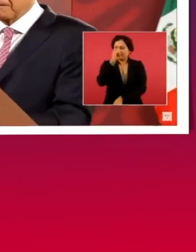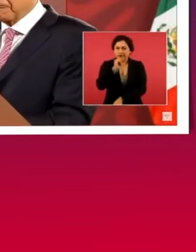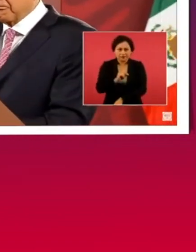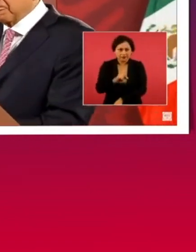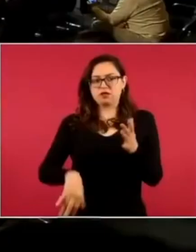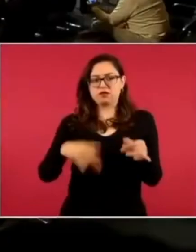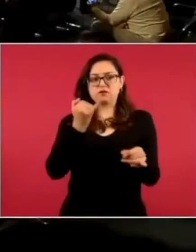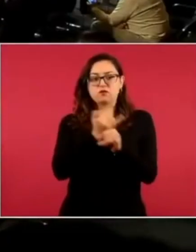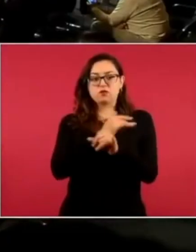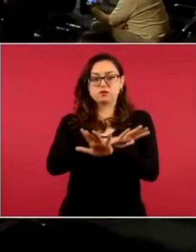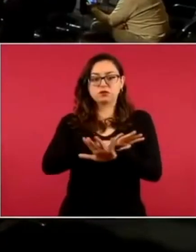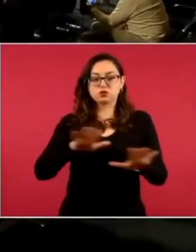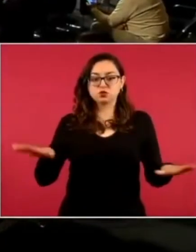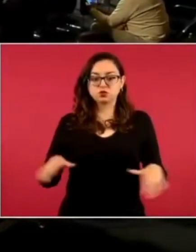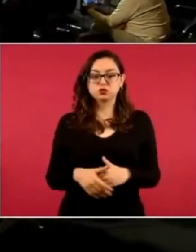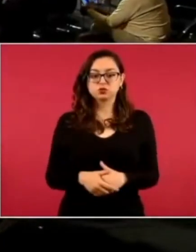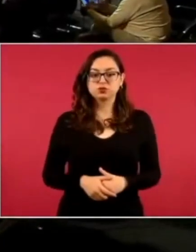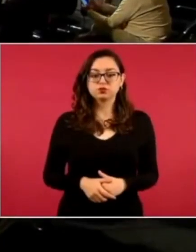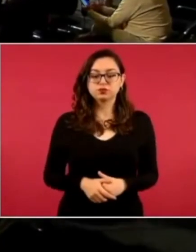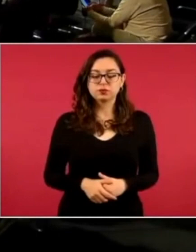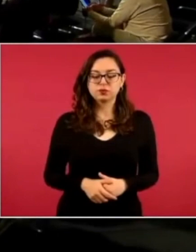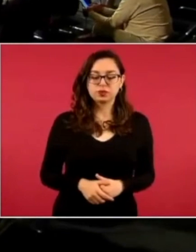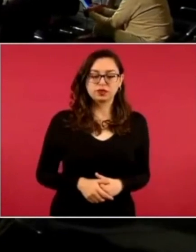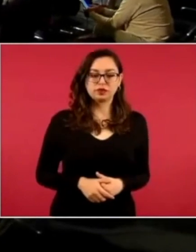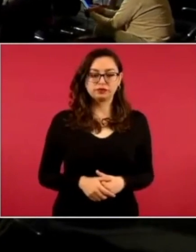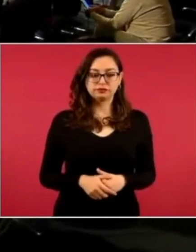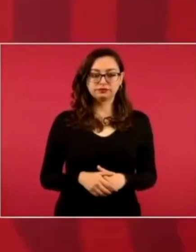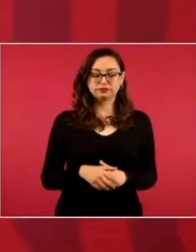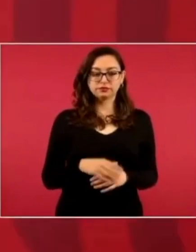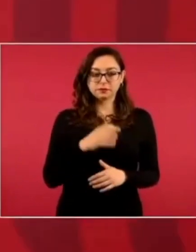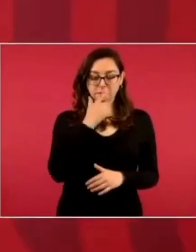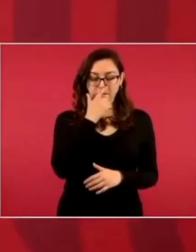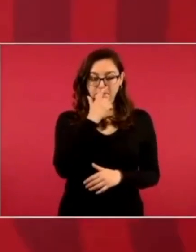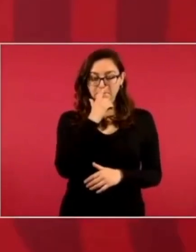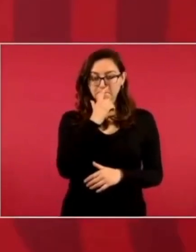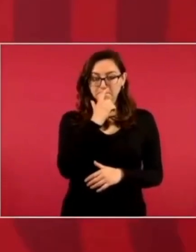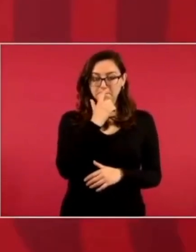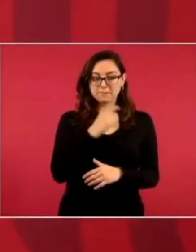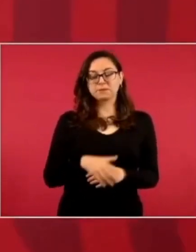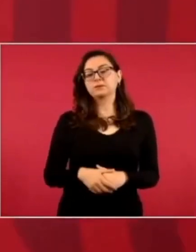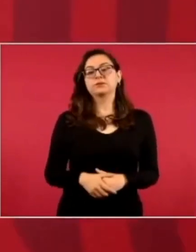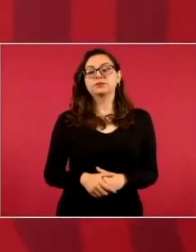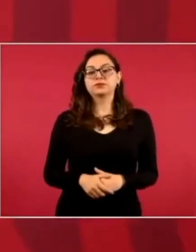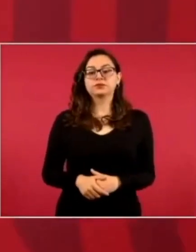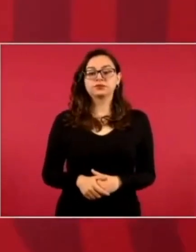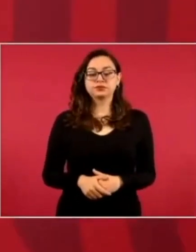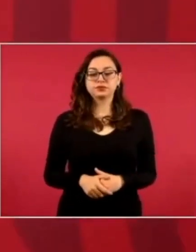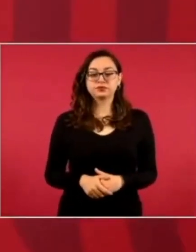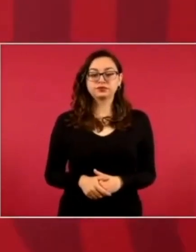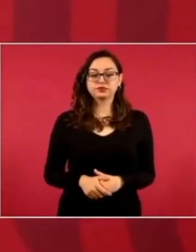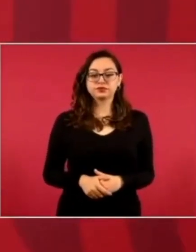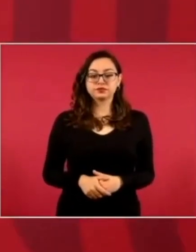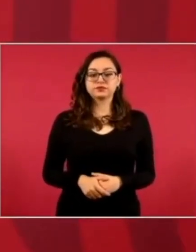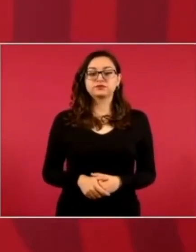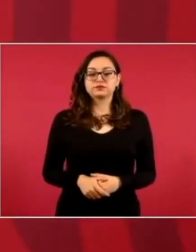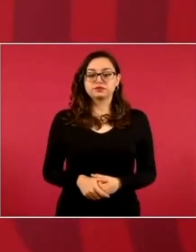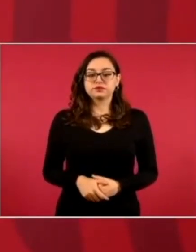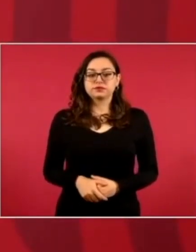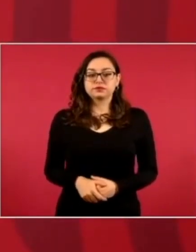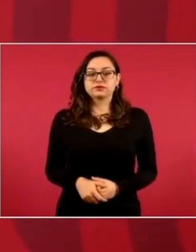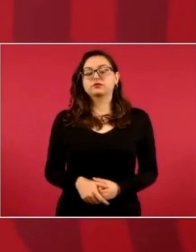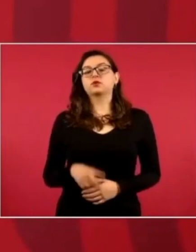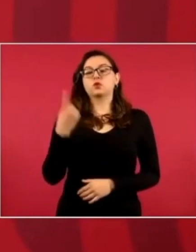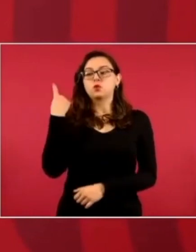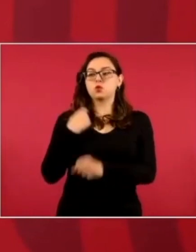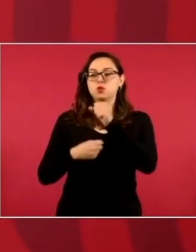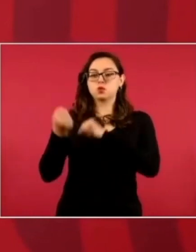nadie. Sí, es un acuerdo que se firmó el año pasado, en